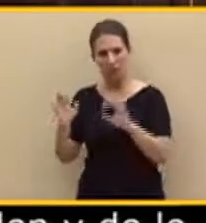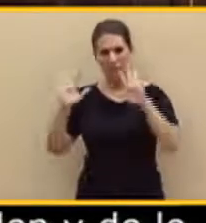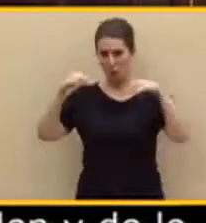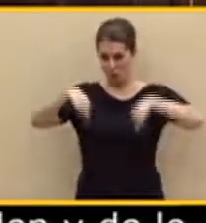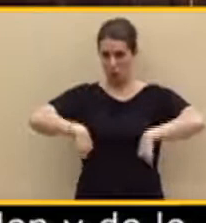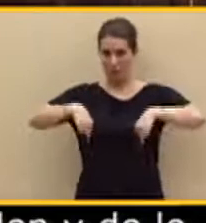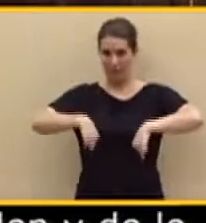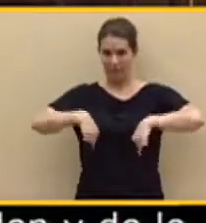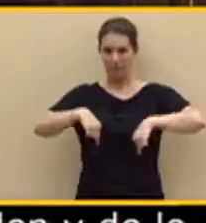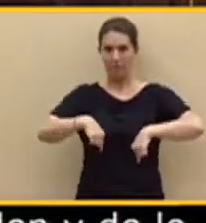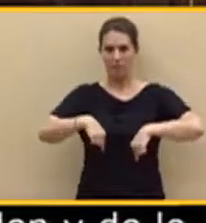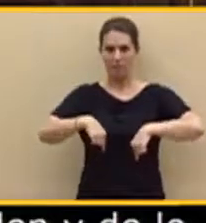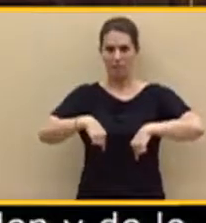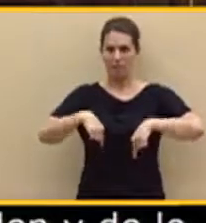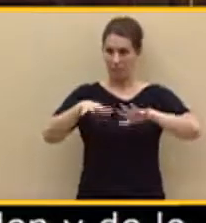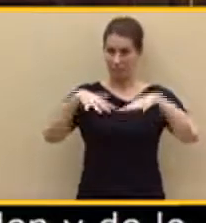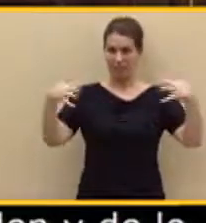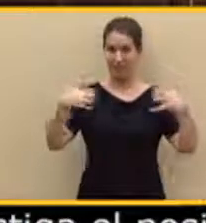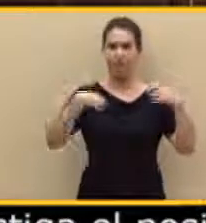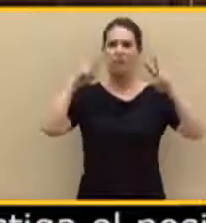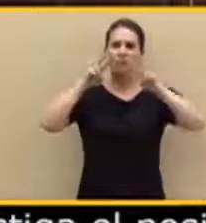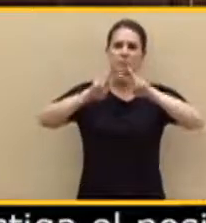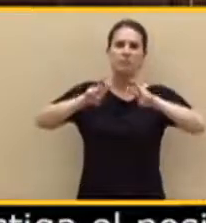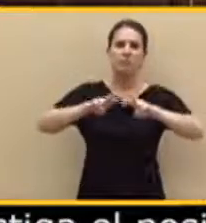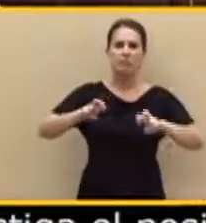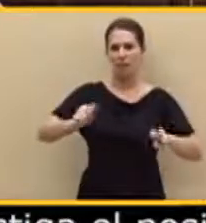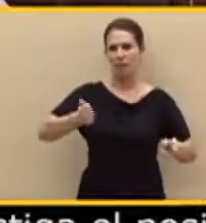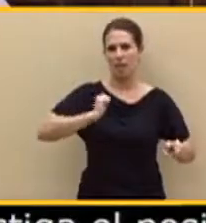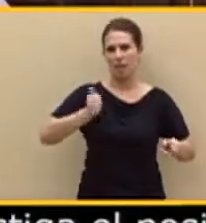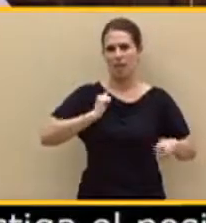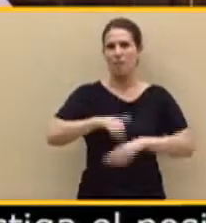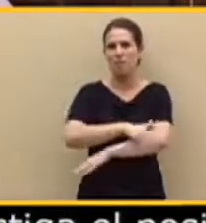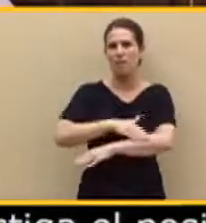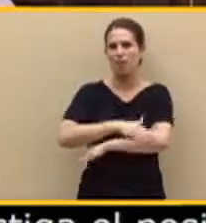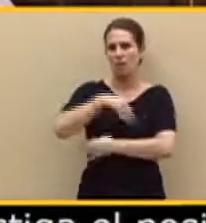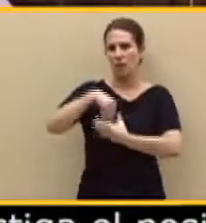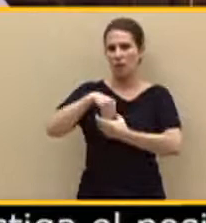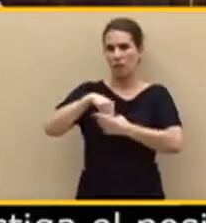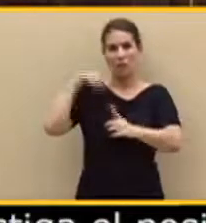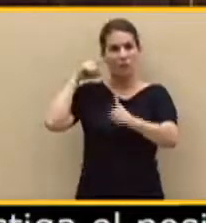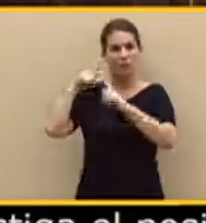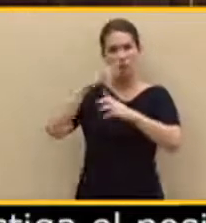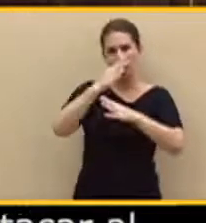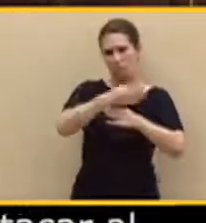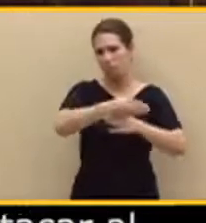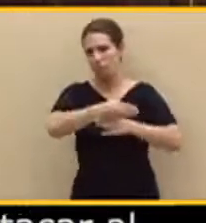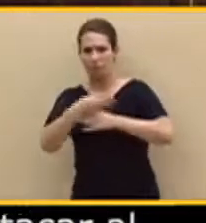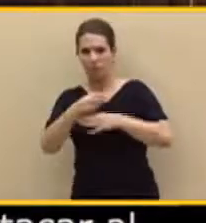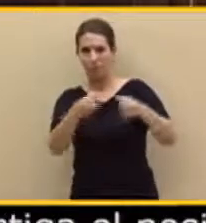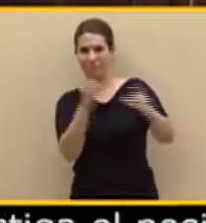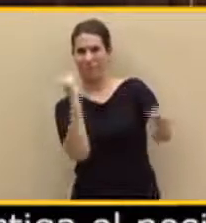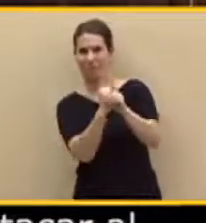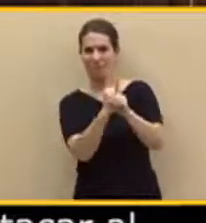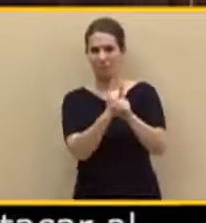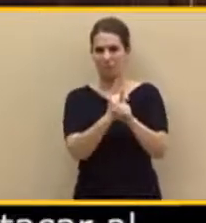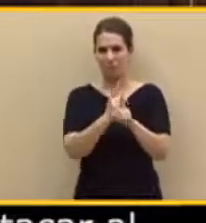investiga el posible uso partidista del Ministerio del Interior para atacar al adversario político bajo su mandato.